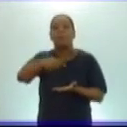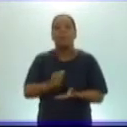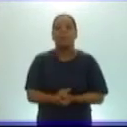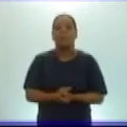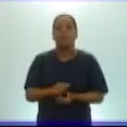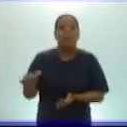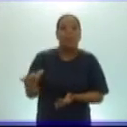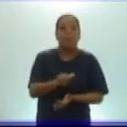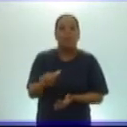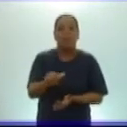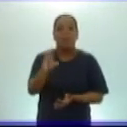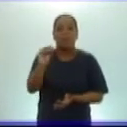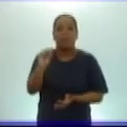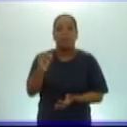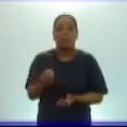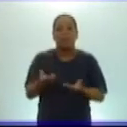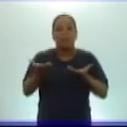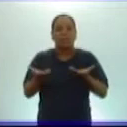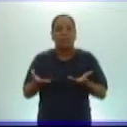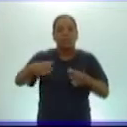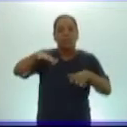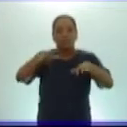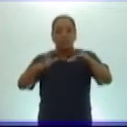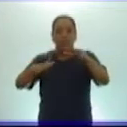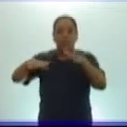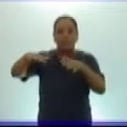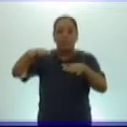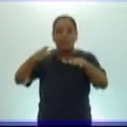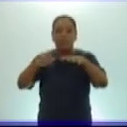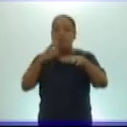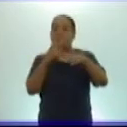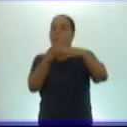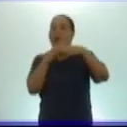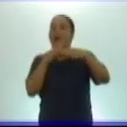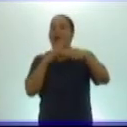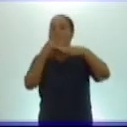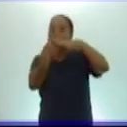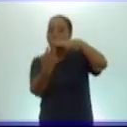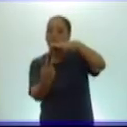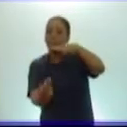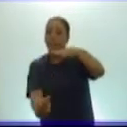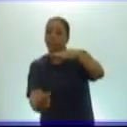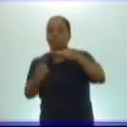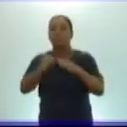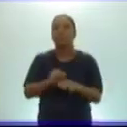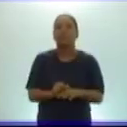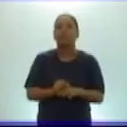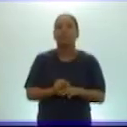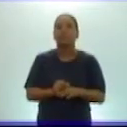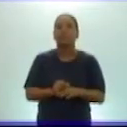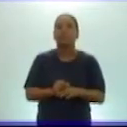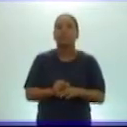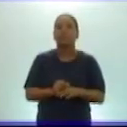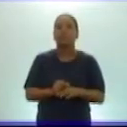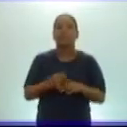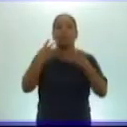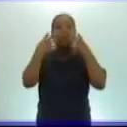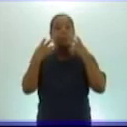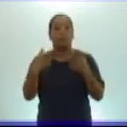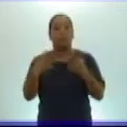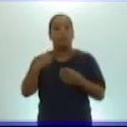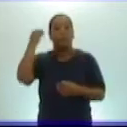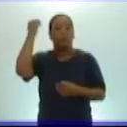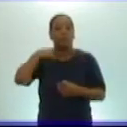nos estamos refiriendo a la densidad, si es más denso o menos denso. Y también es importante tener en